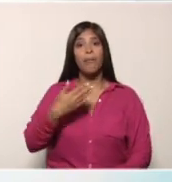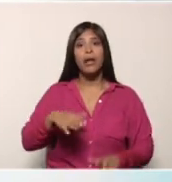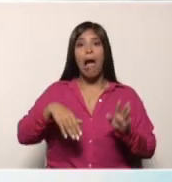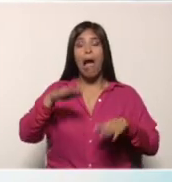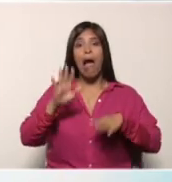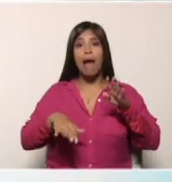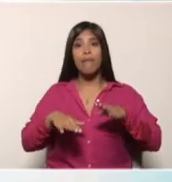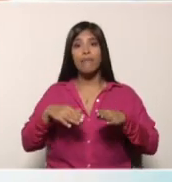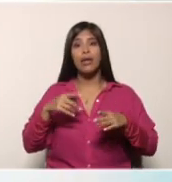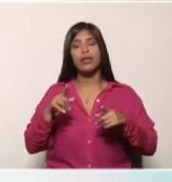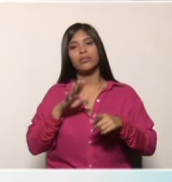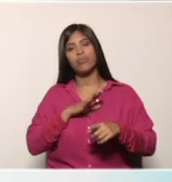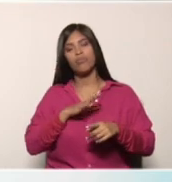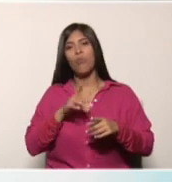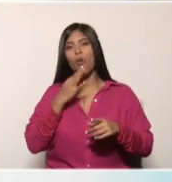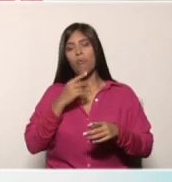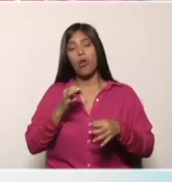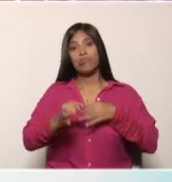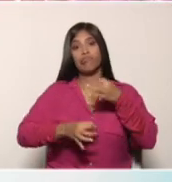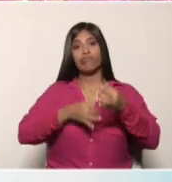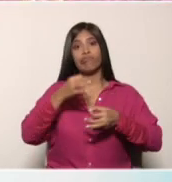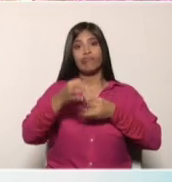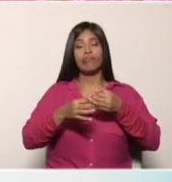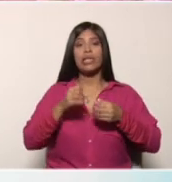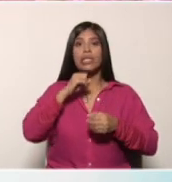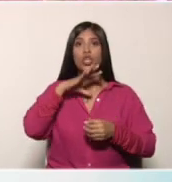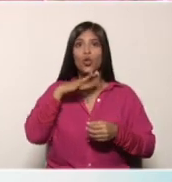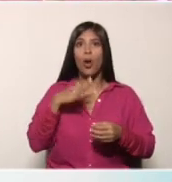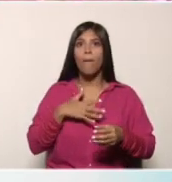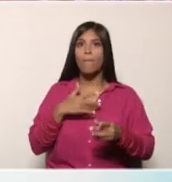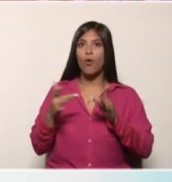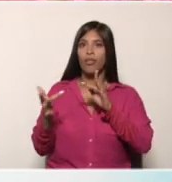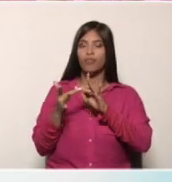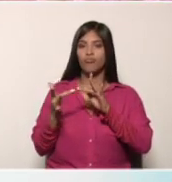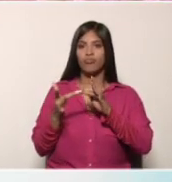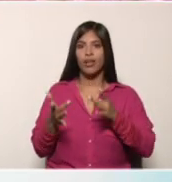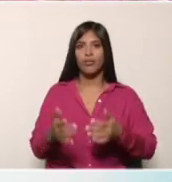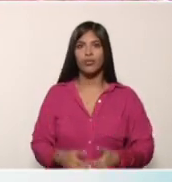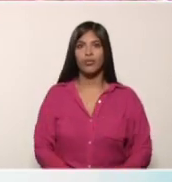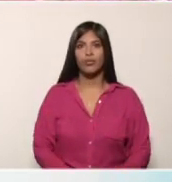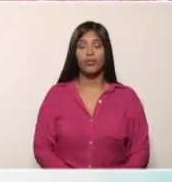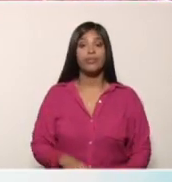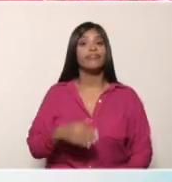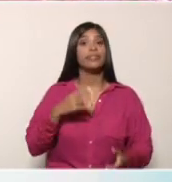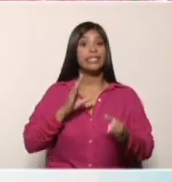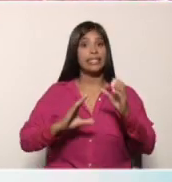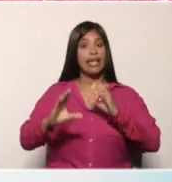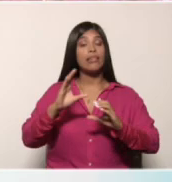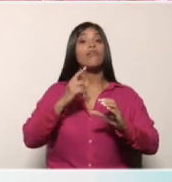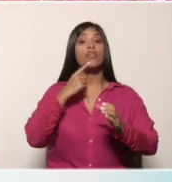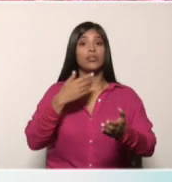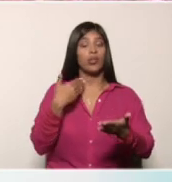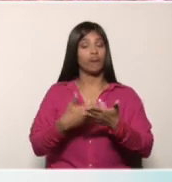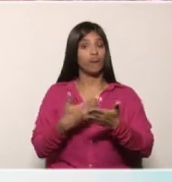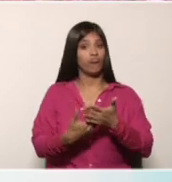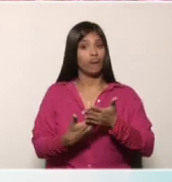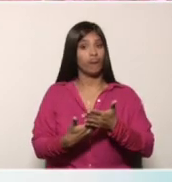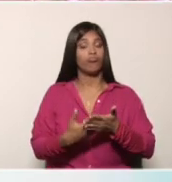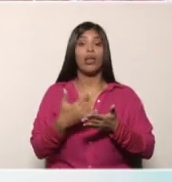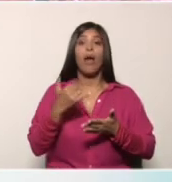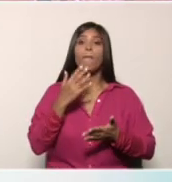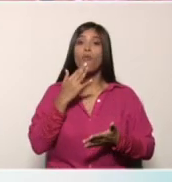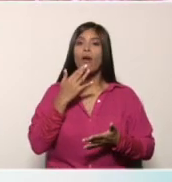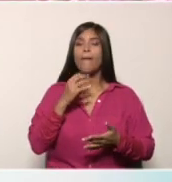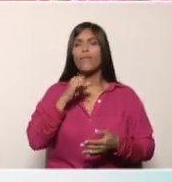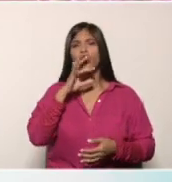la capacidad de contar historias para conectarnos con las personas. Está científicamente probado que escuchar una historia captura la atención